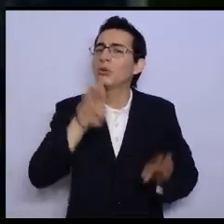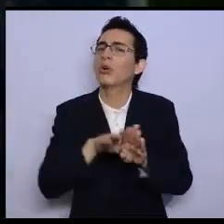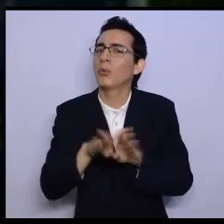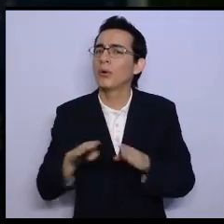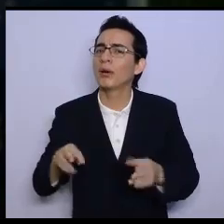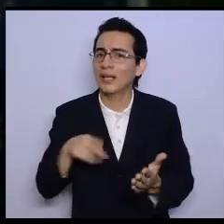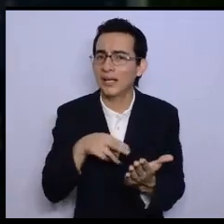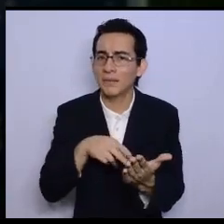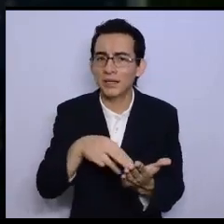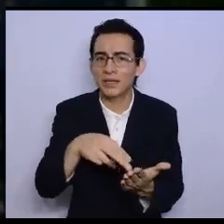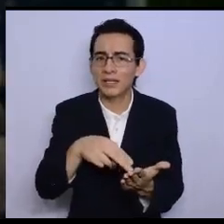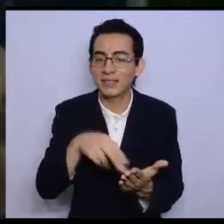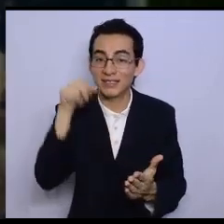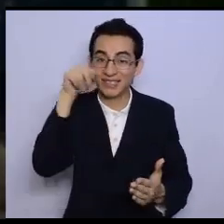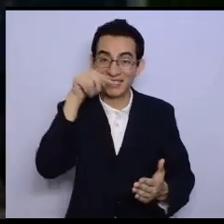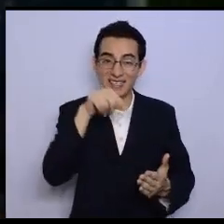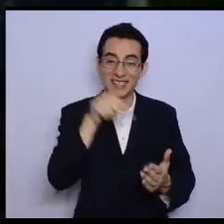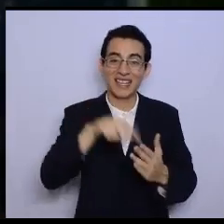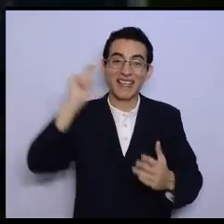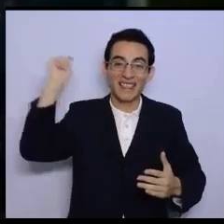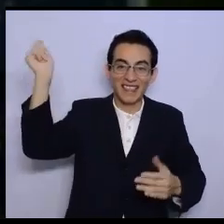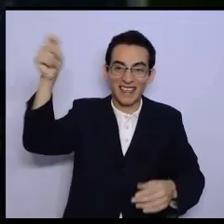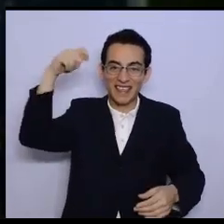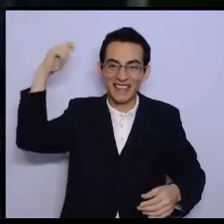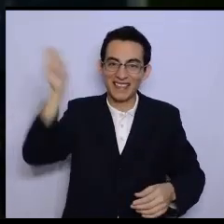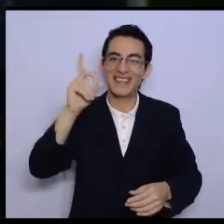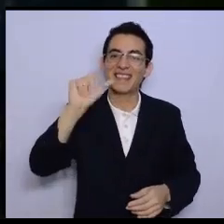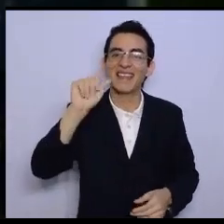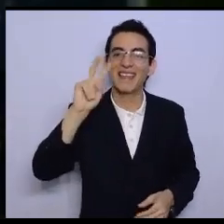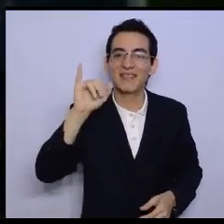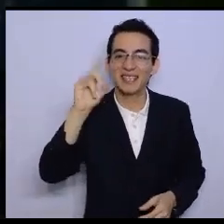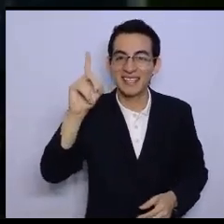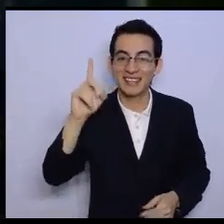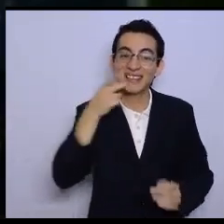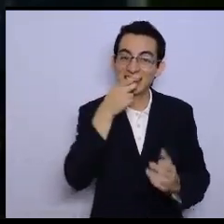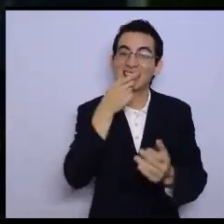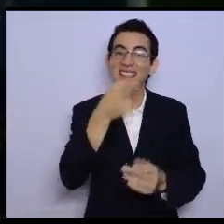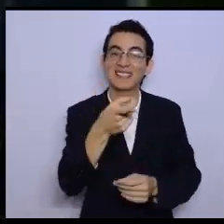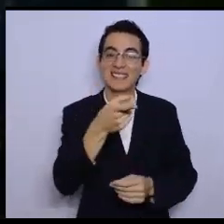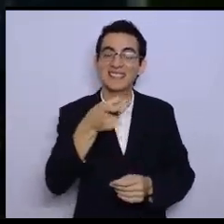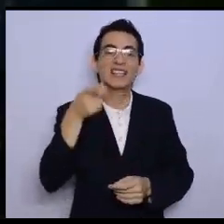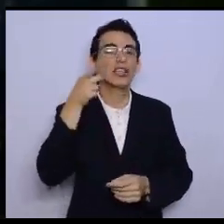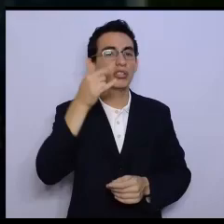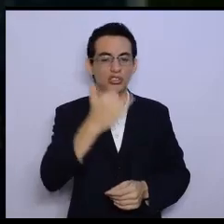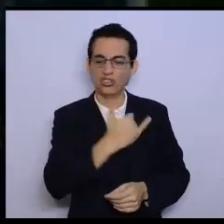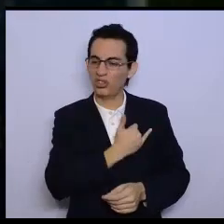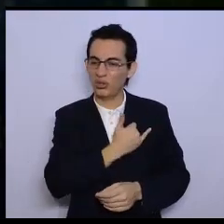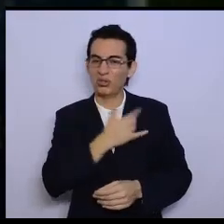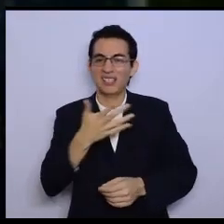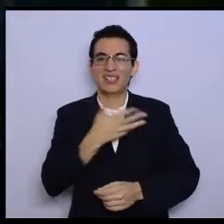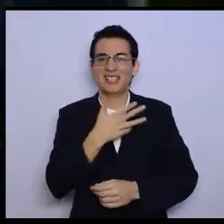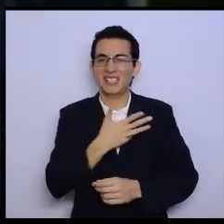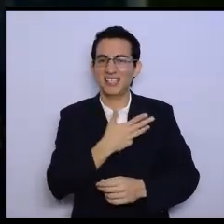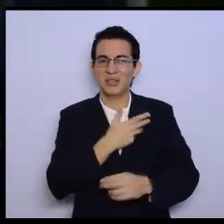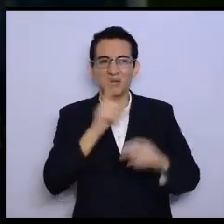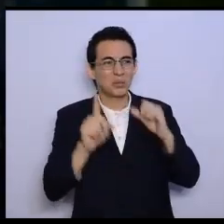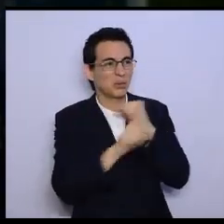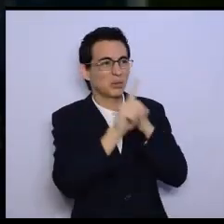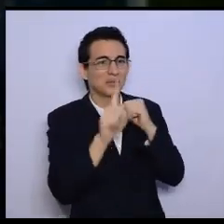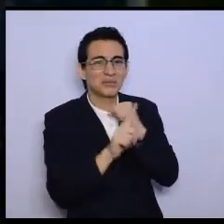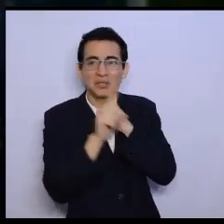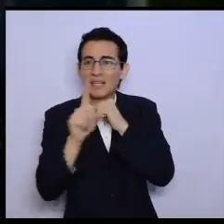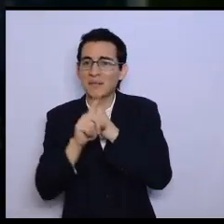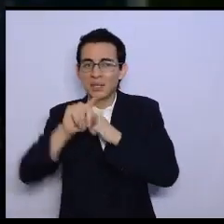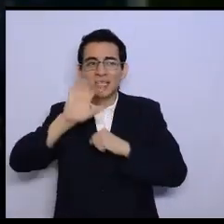David decía, aunque ande en valle de sombra de muerte, no temeré mal alguno, porque